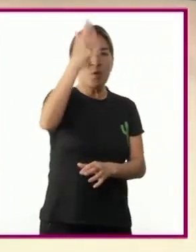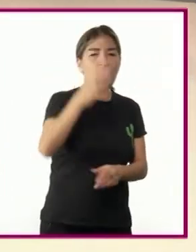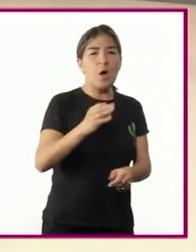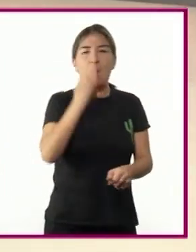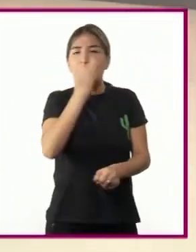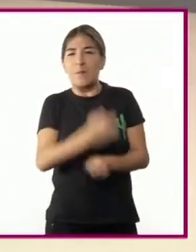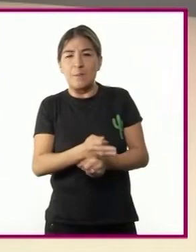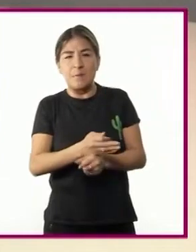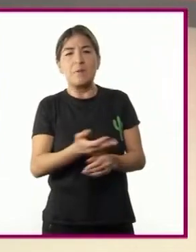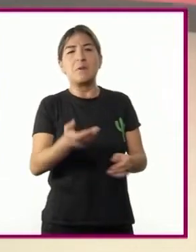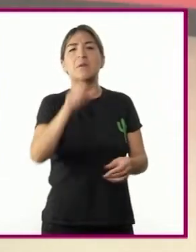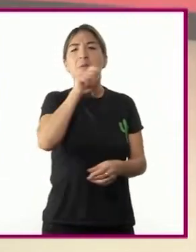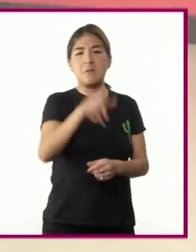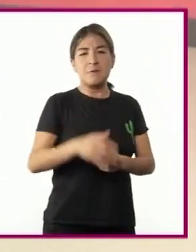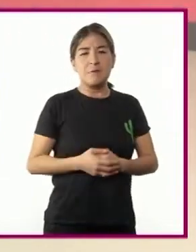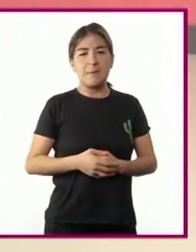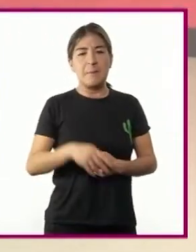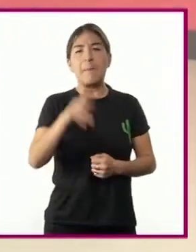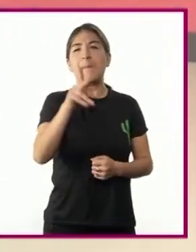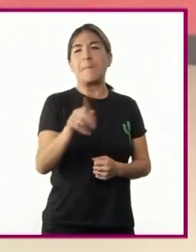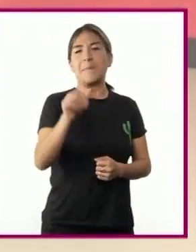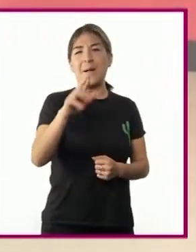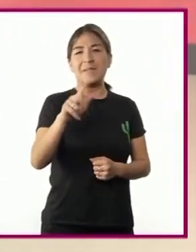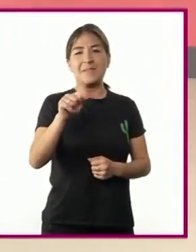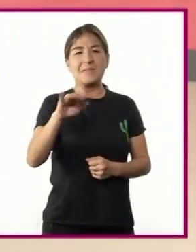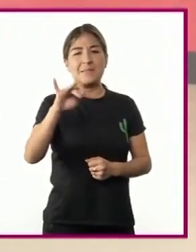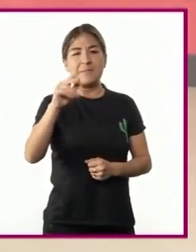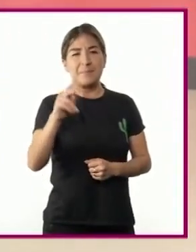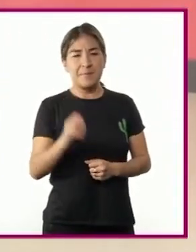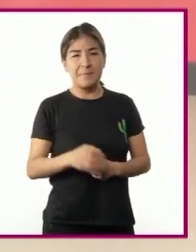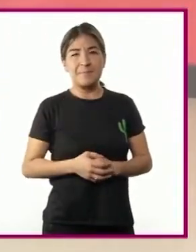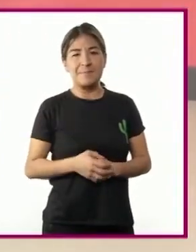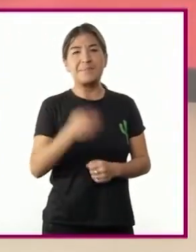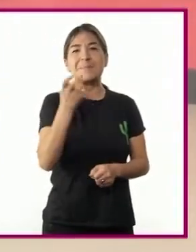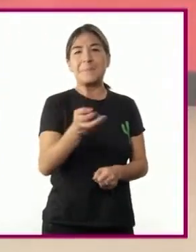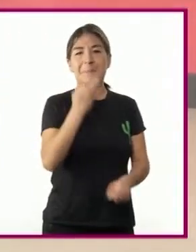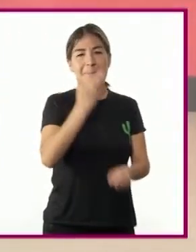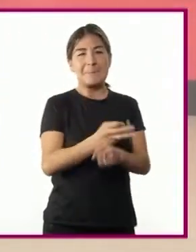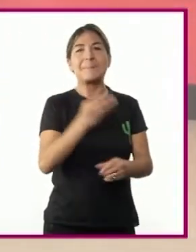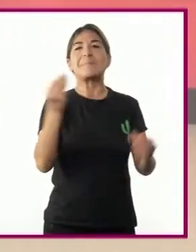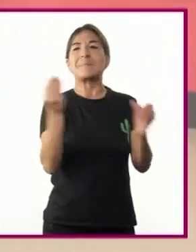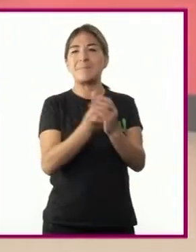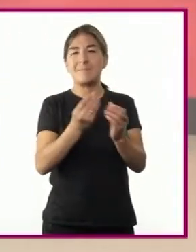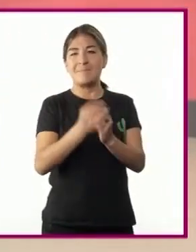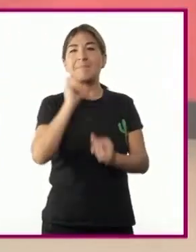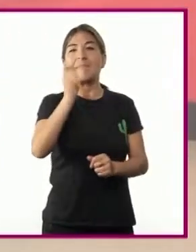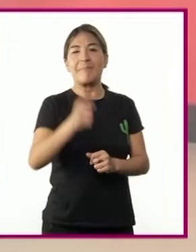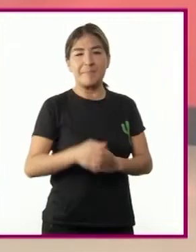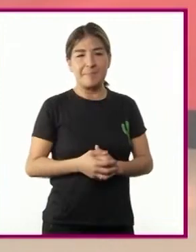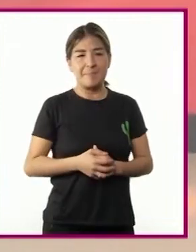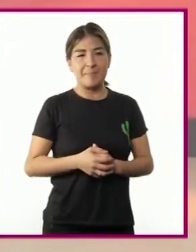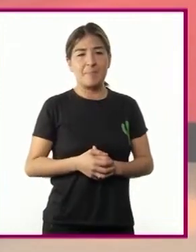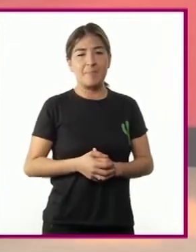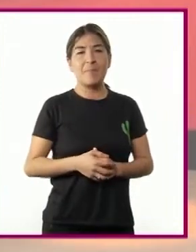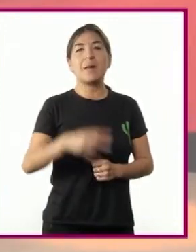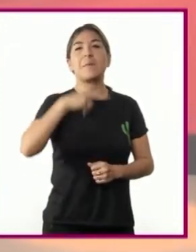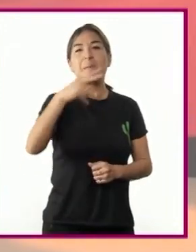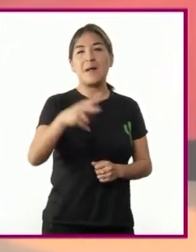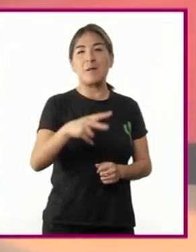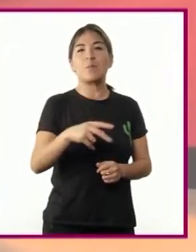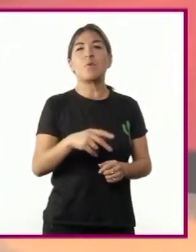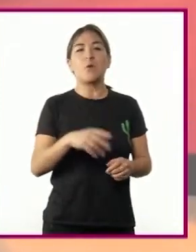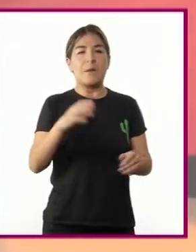gerundio o incluso participio. Aunque en esta sesión nos centraremos en las que tienen verbo